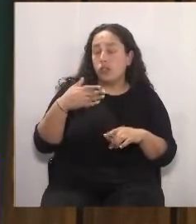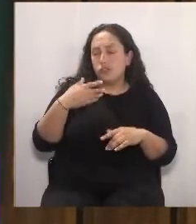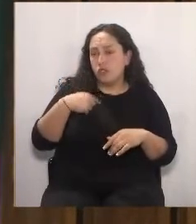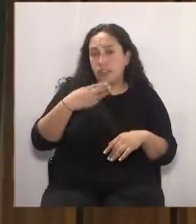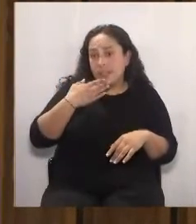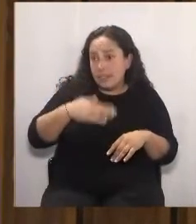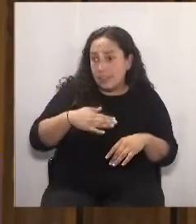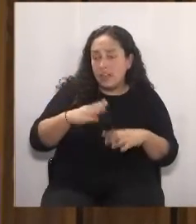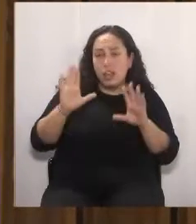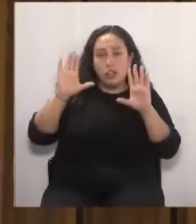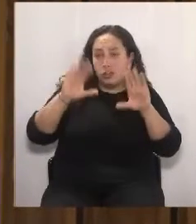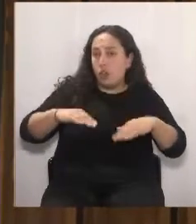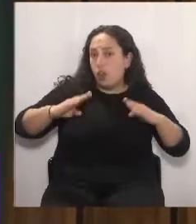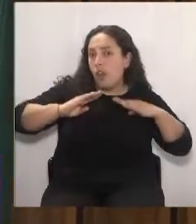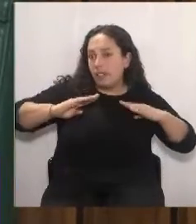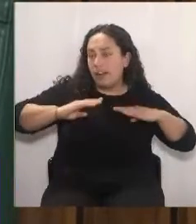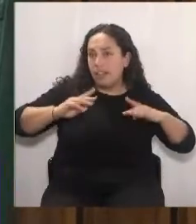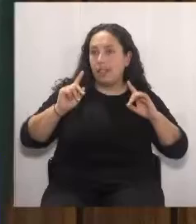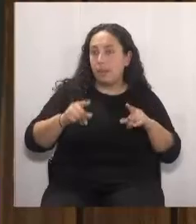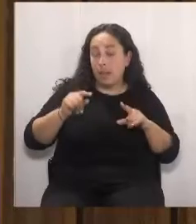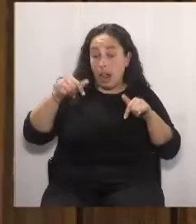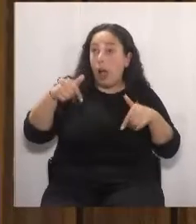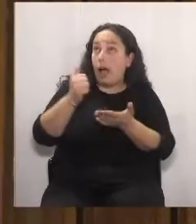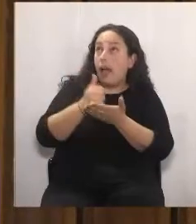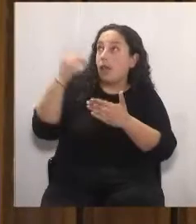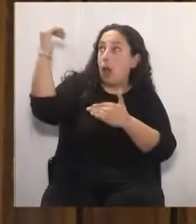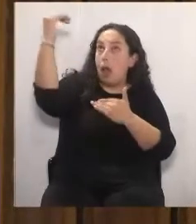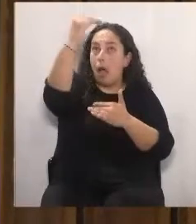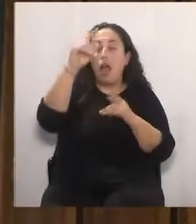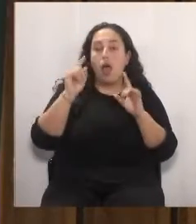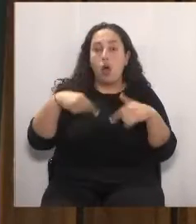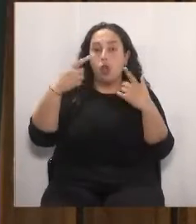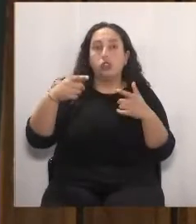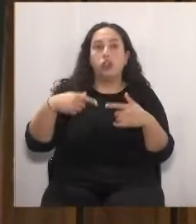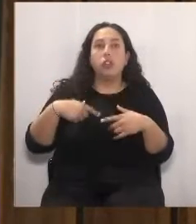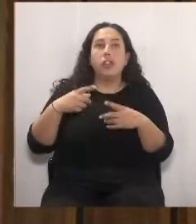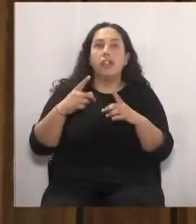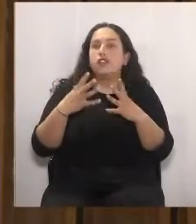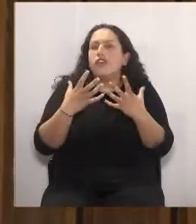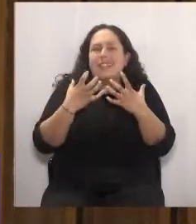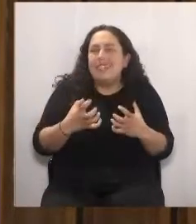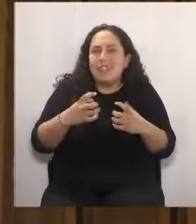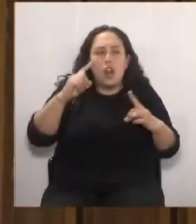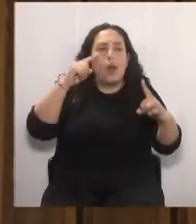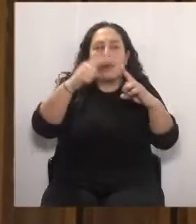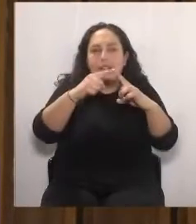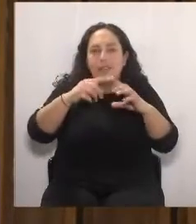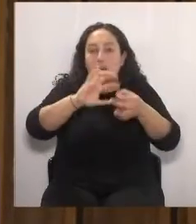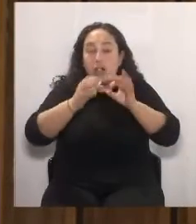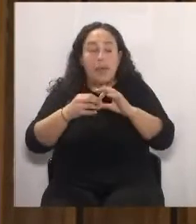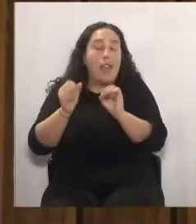todos los atletas, incluso los que nos están acompañando de arriba, que también dejaron muchísimo por intentar este sueño y tal vez no lo